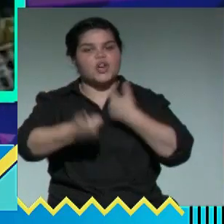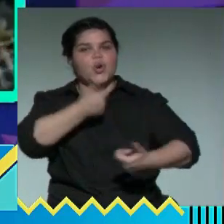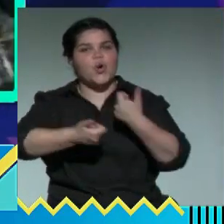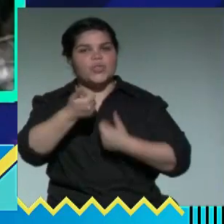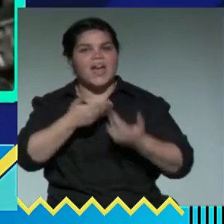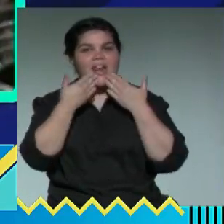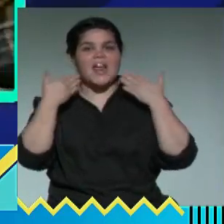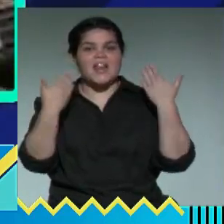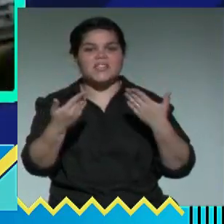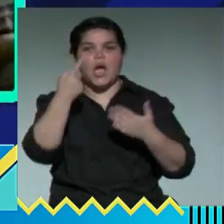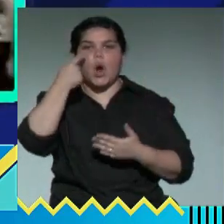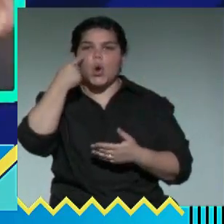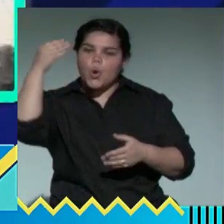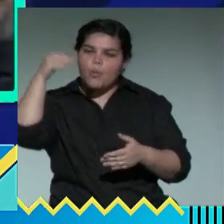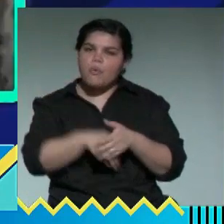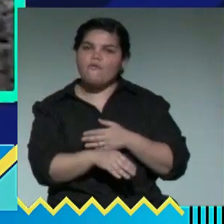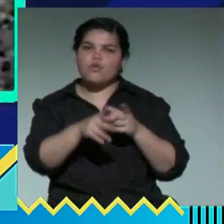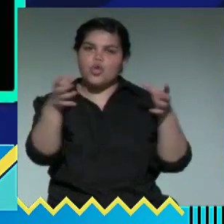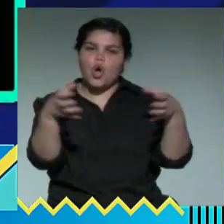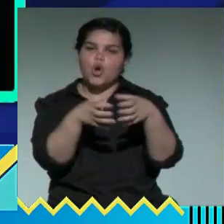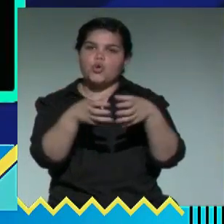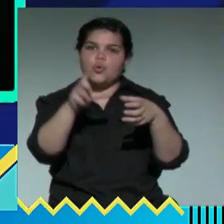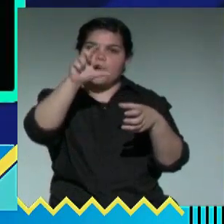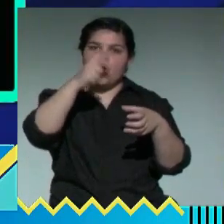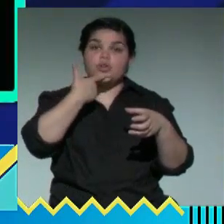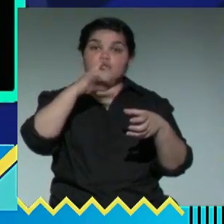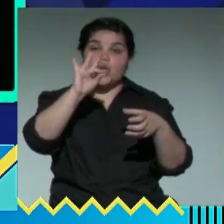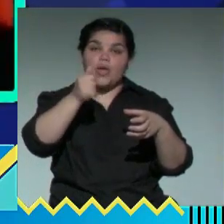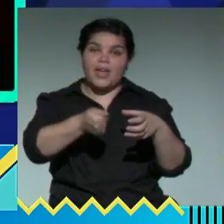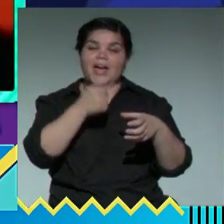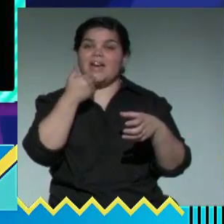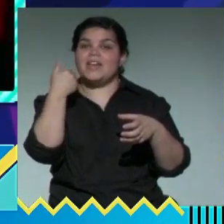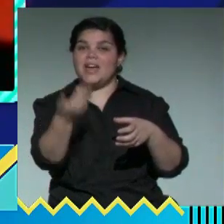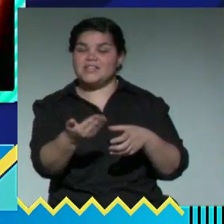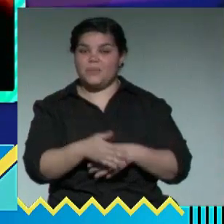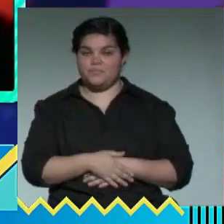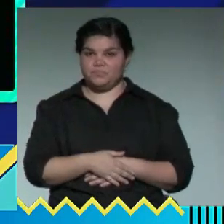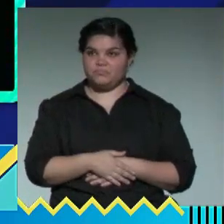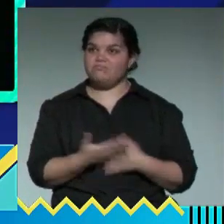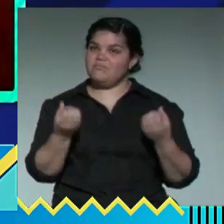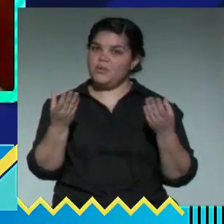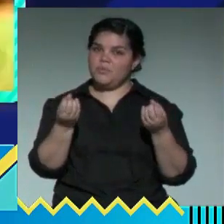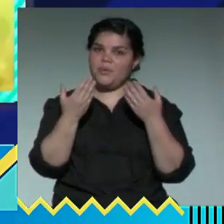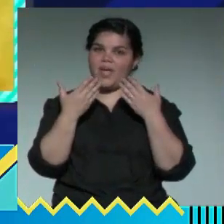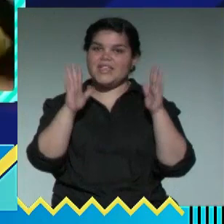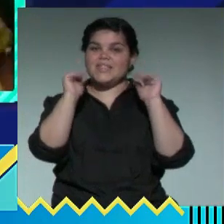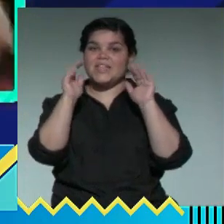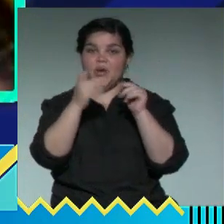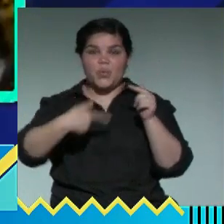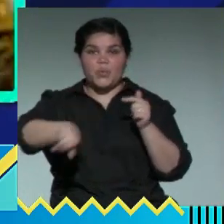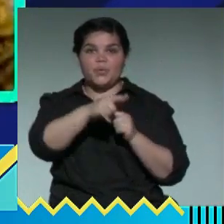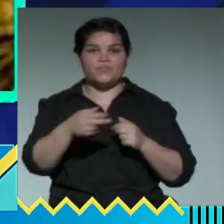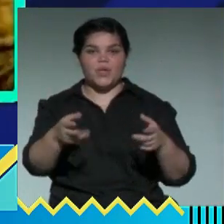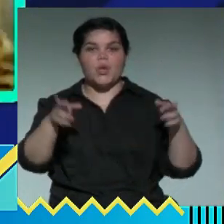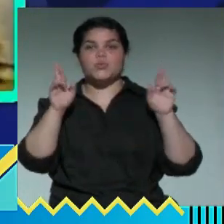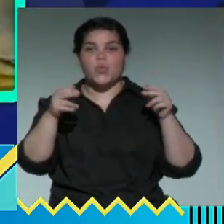poquito de esa intimidad de Soda y lo que vos viviste con ellos. Muchas gracias. Buenísimo. Bueno, saludos a todos y bueno, lo mejor.